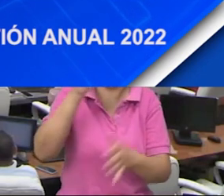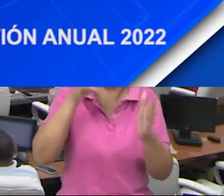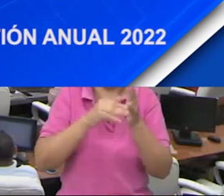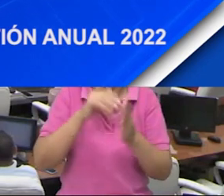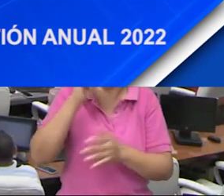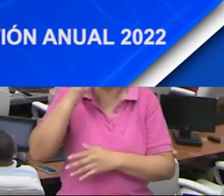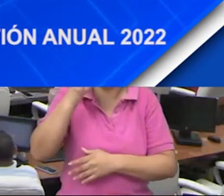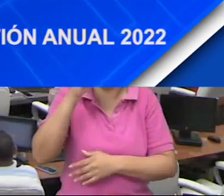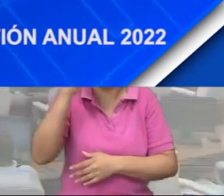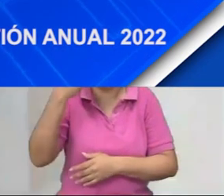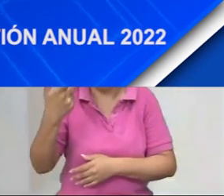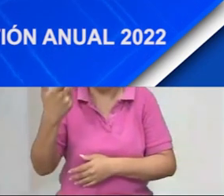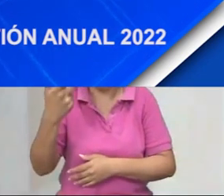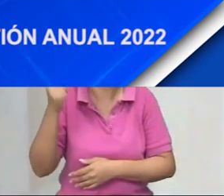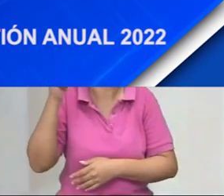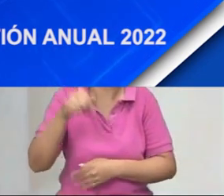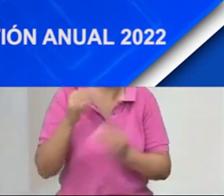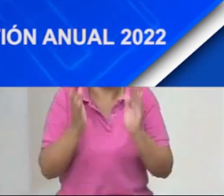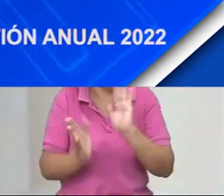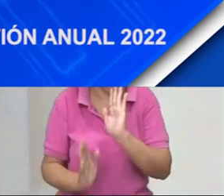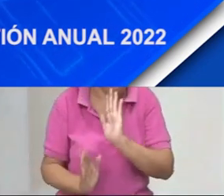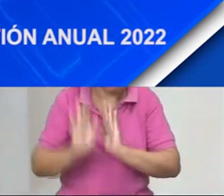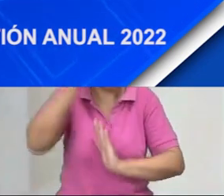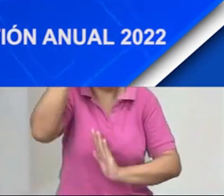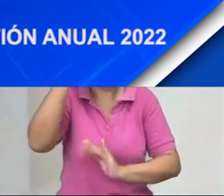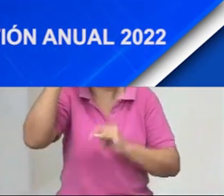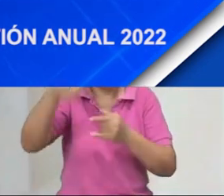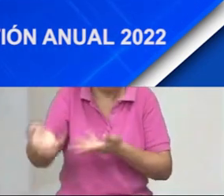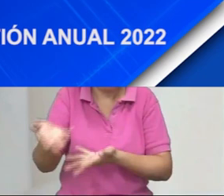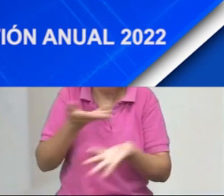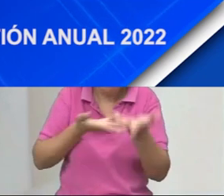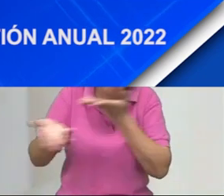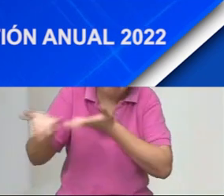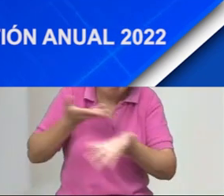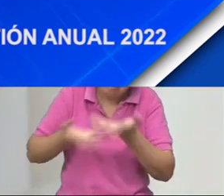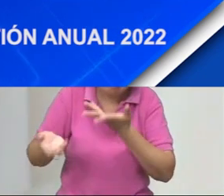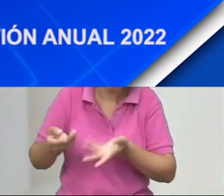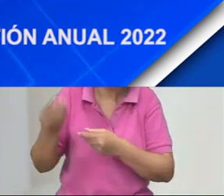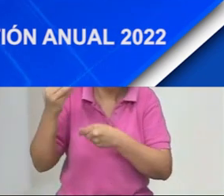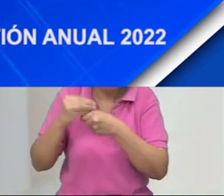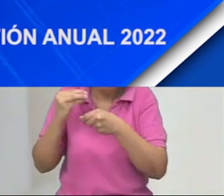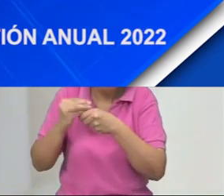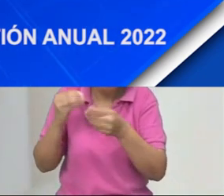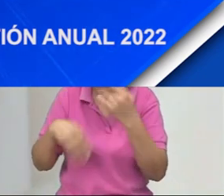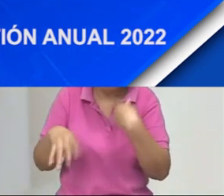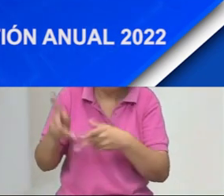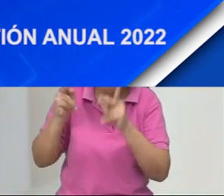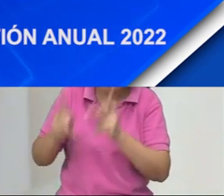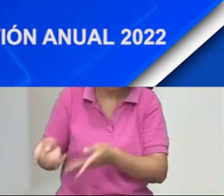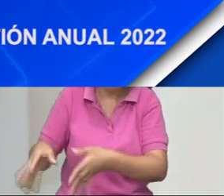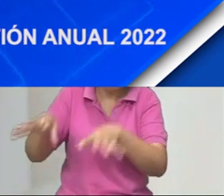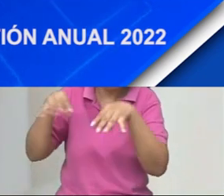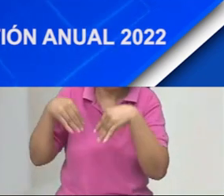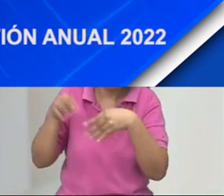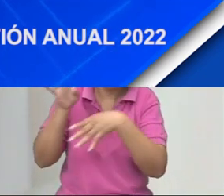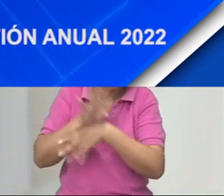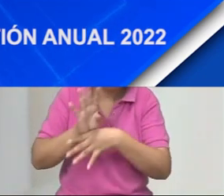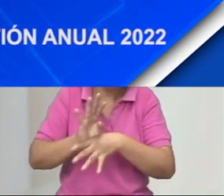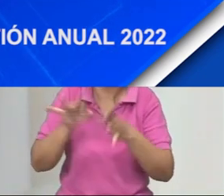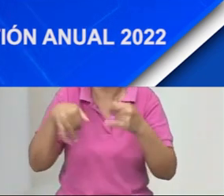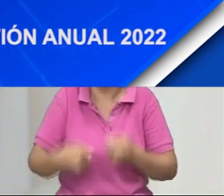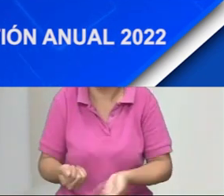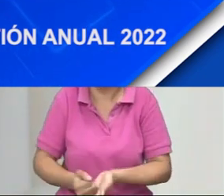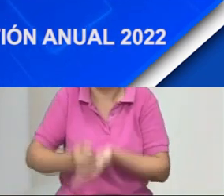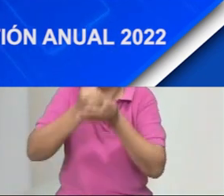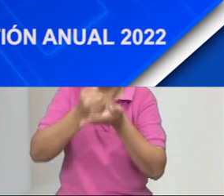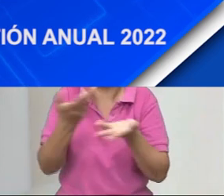2018. Eso demuestra el nivel de la confianza macroeconómica y el nivel